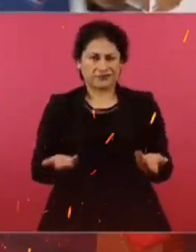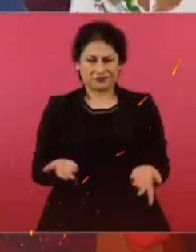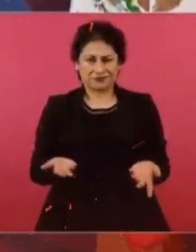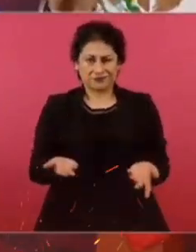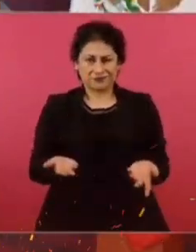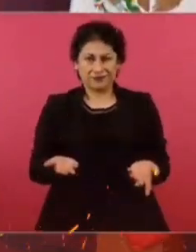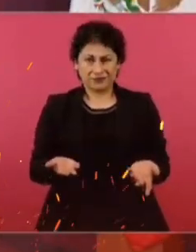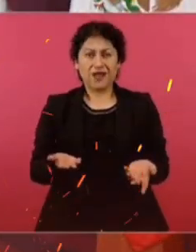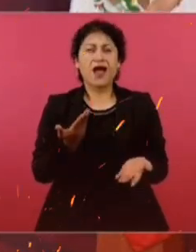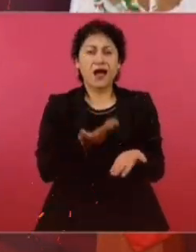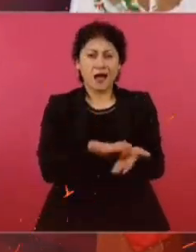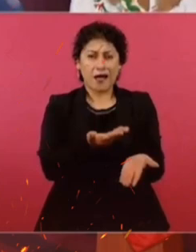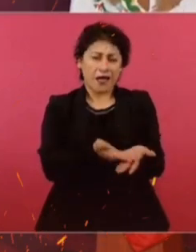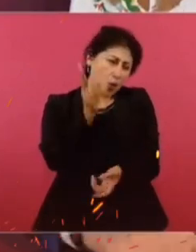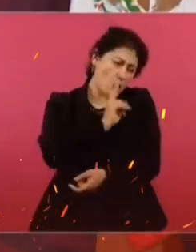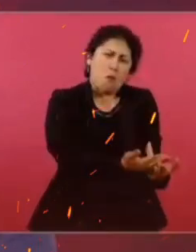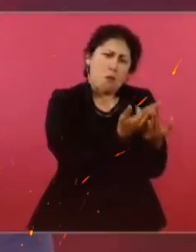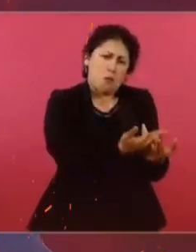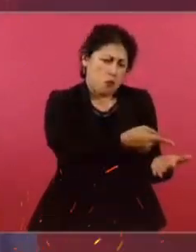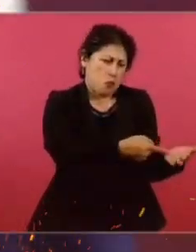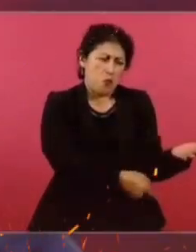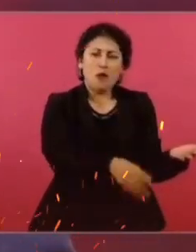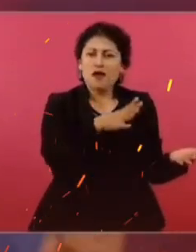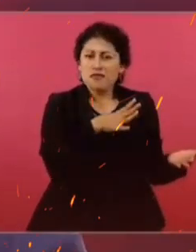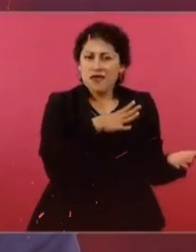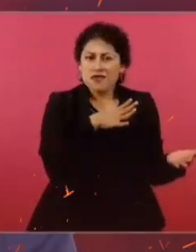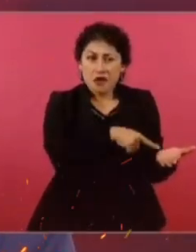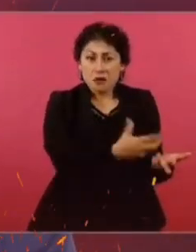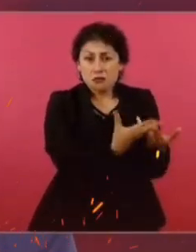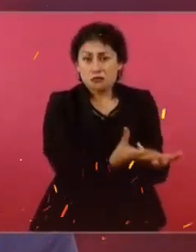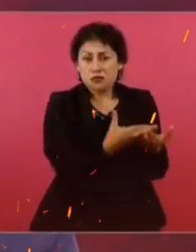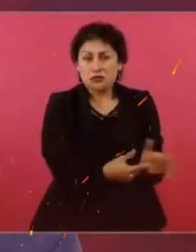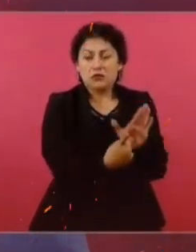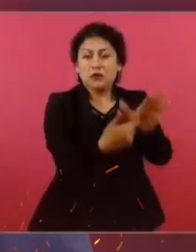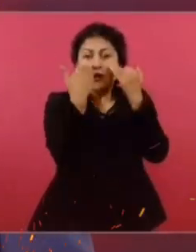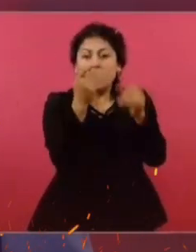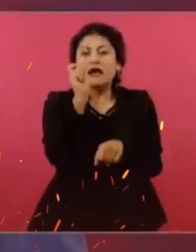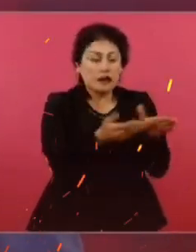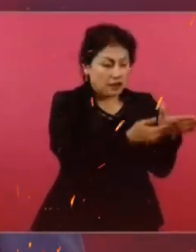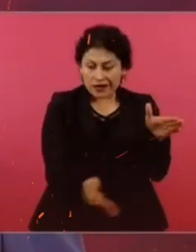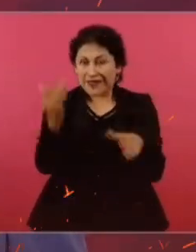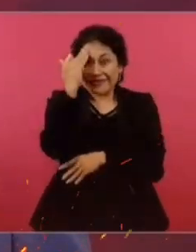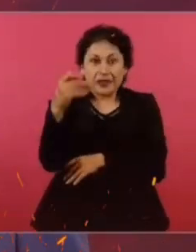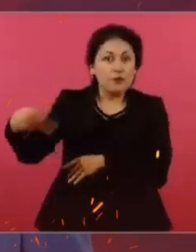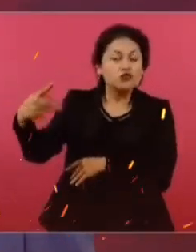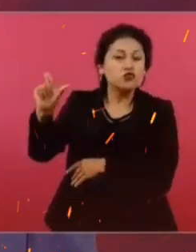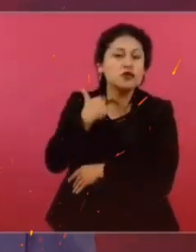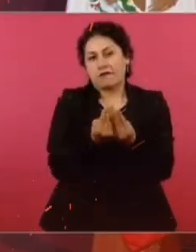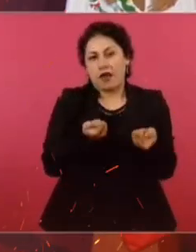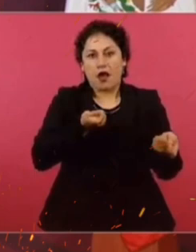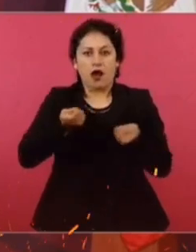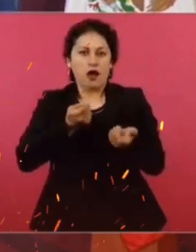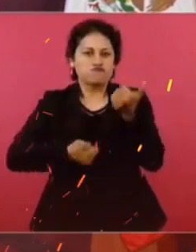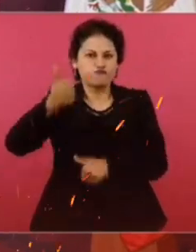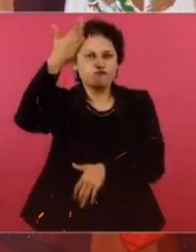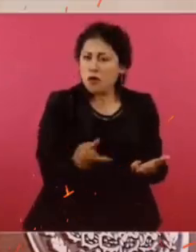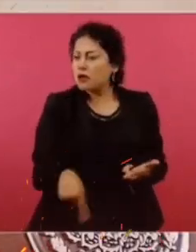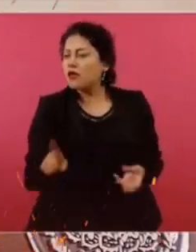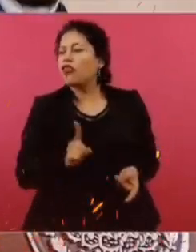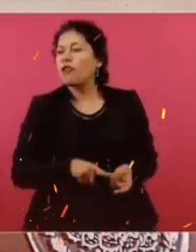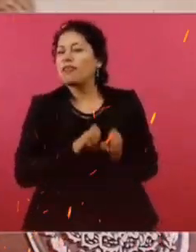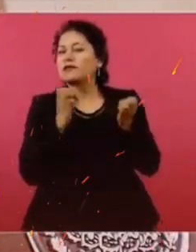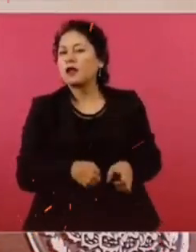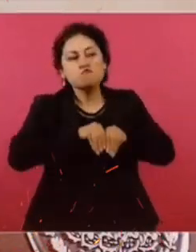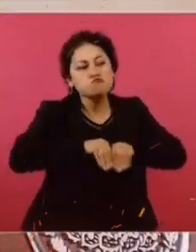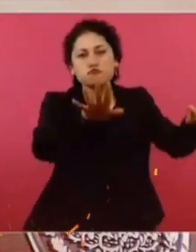existen pruebas y elementos para sostener que en todo ese sexenio hubo un narcoestado en México. Y no se dice,